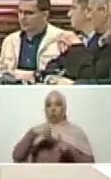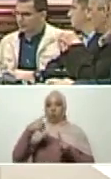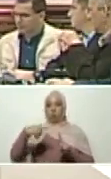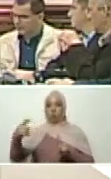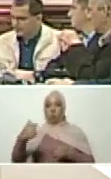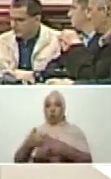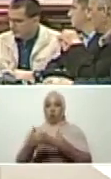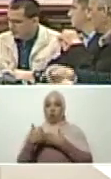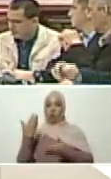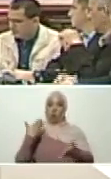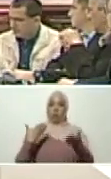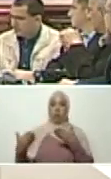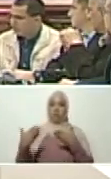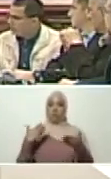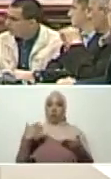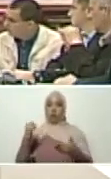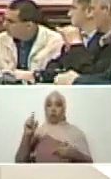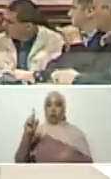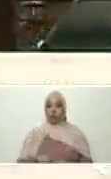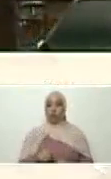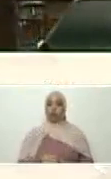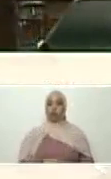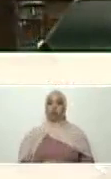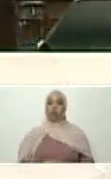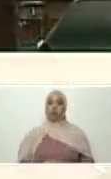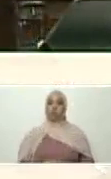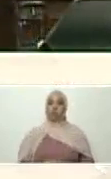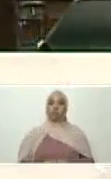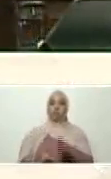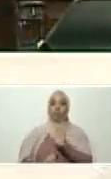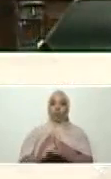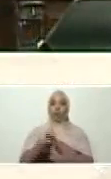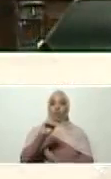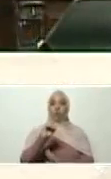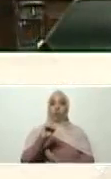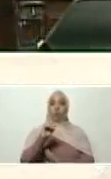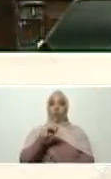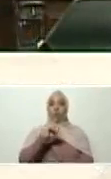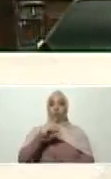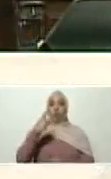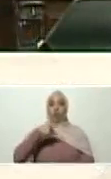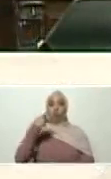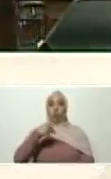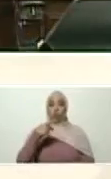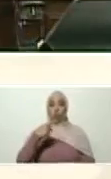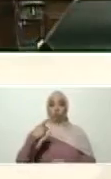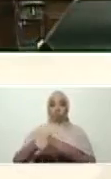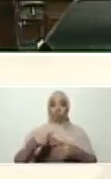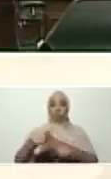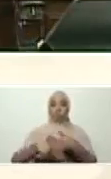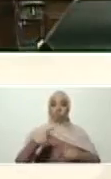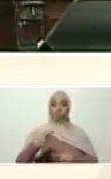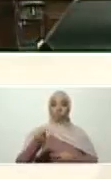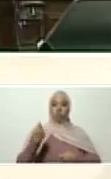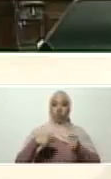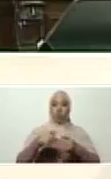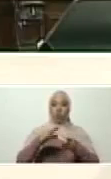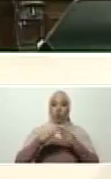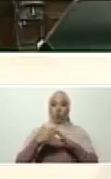riquezas. Y desarrollar una poderosa base productiva, comunera, comunal,